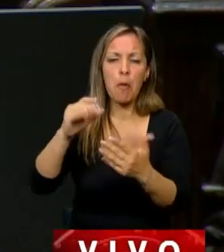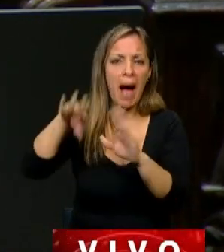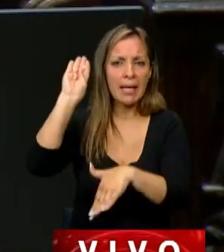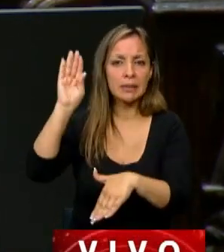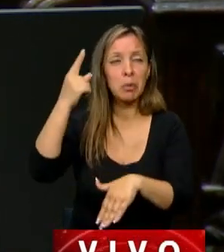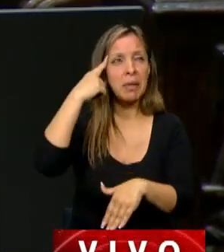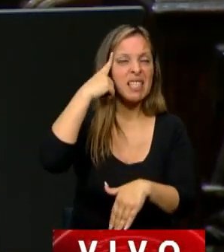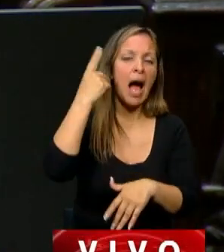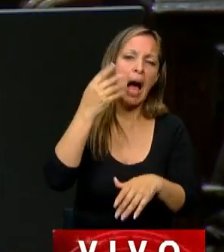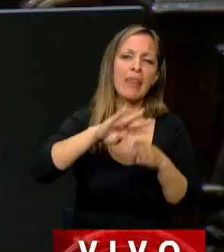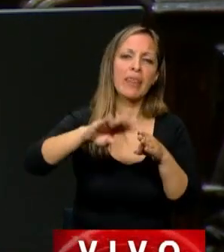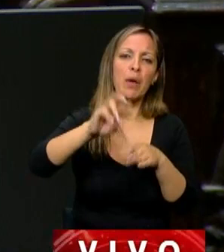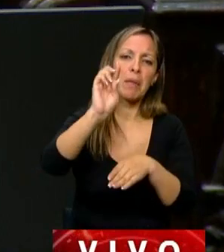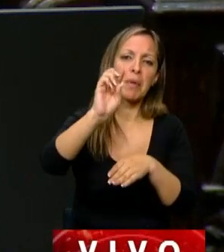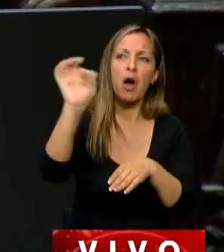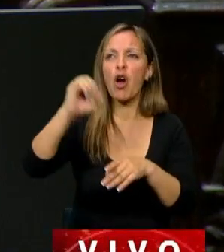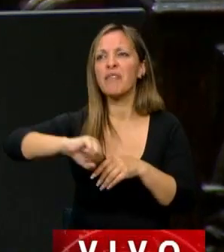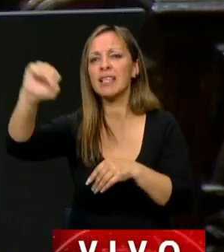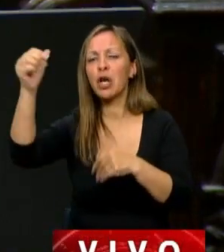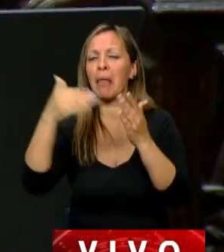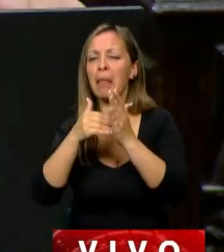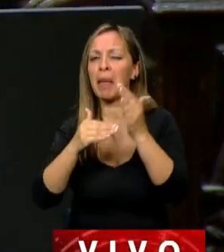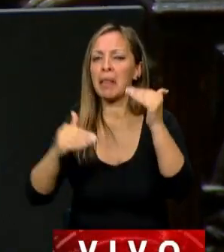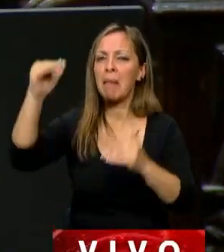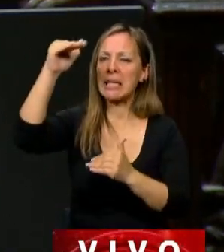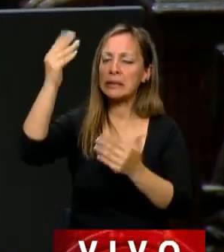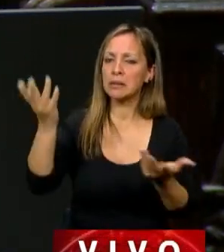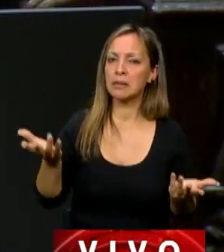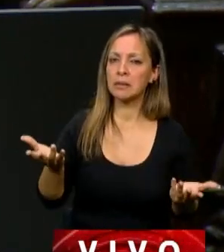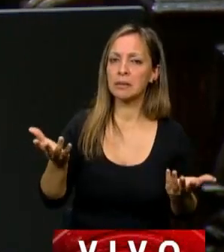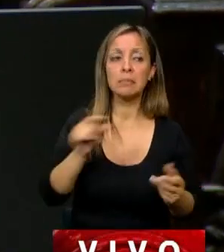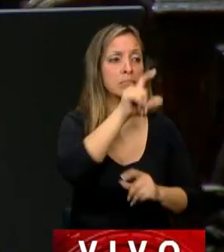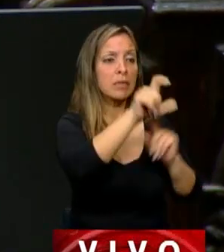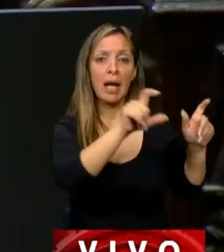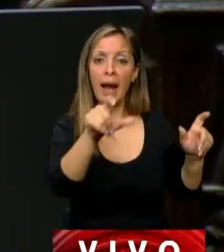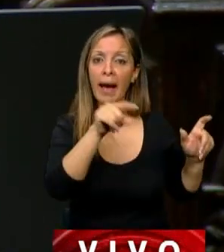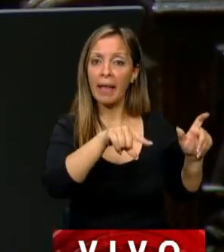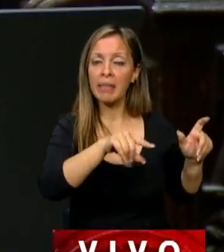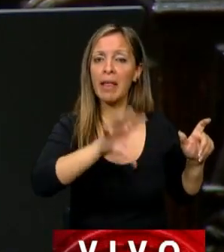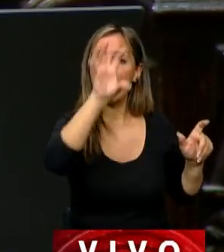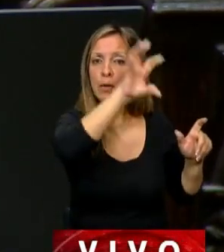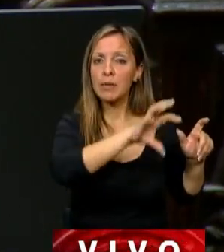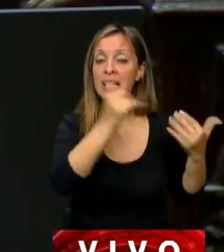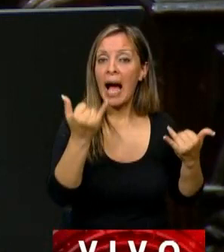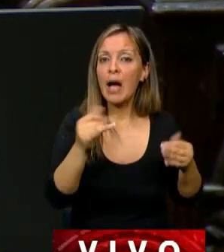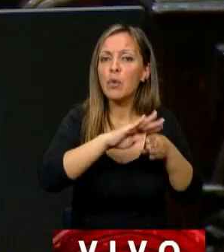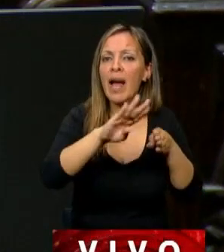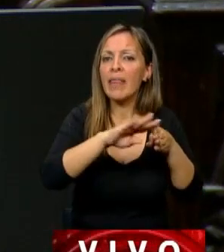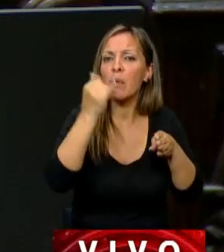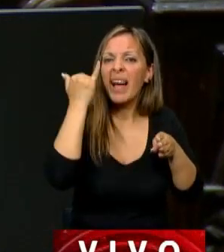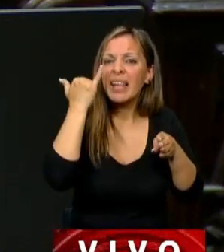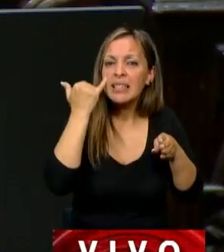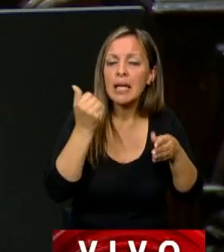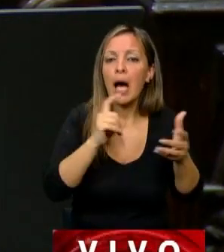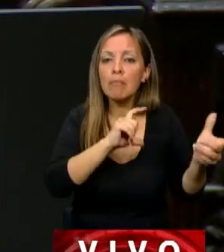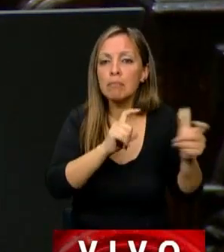endeudo en dólares o en inflación, lo que sea más grande. Y a los habitantes de cada una de las provincias tiene una deuda que ya la licuó una vez y ahora